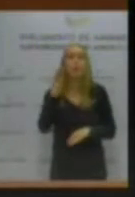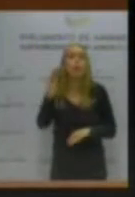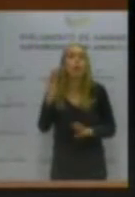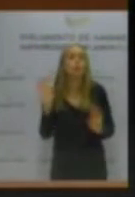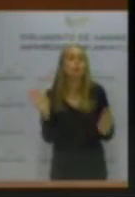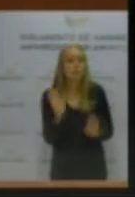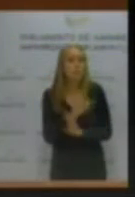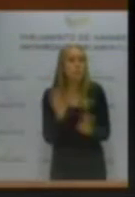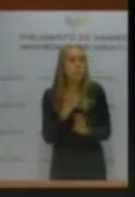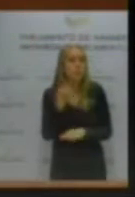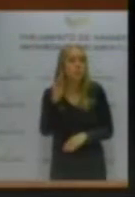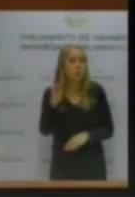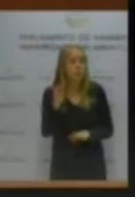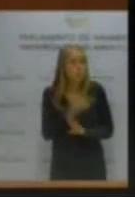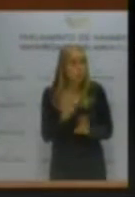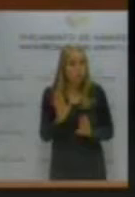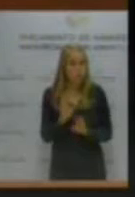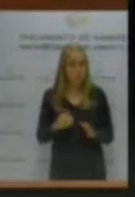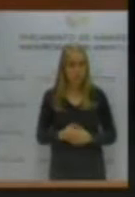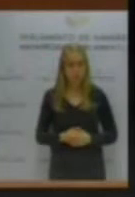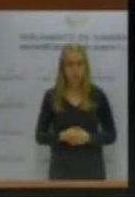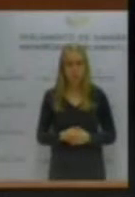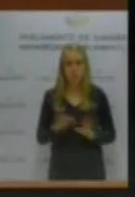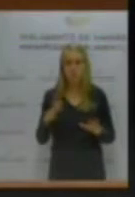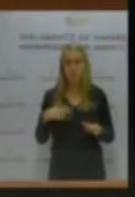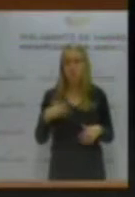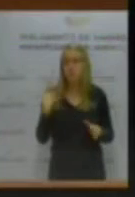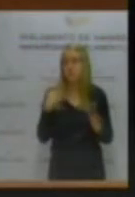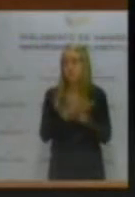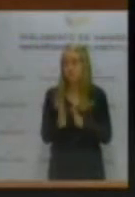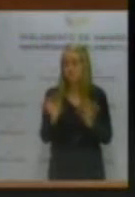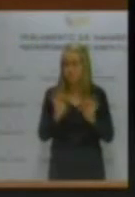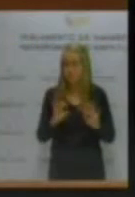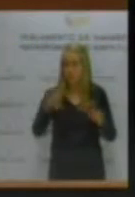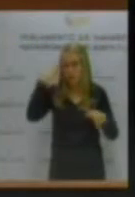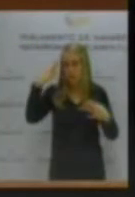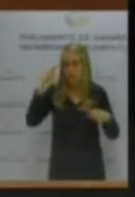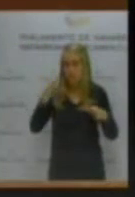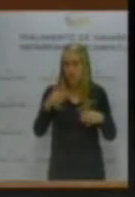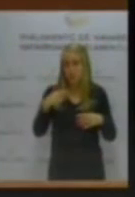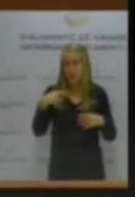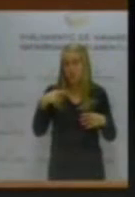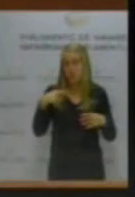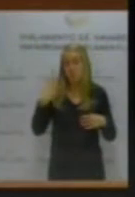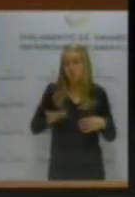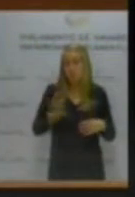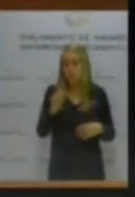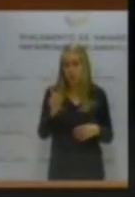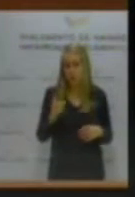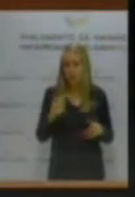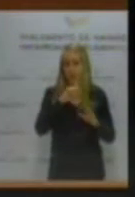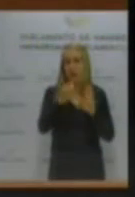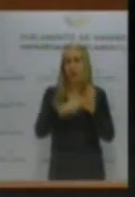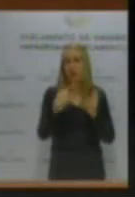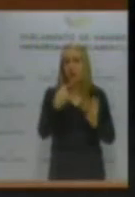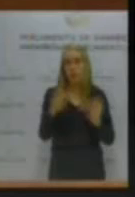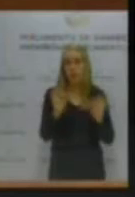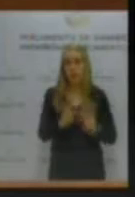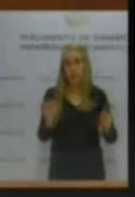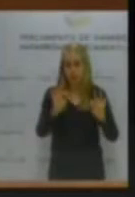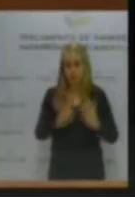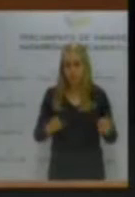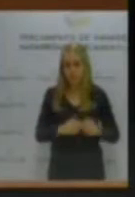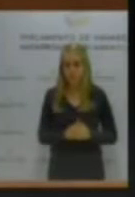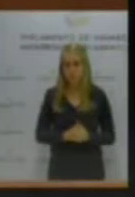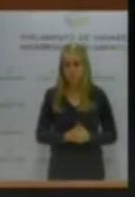una consulta, sí, pero no es vinculante esa consulta. No pone que sea vinculante. La ley no lo pone. Entonces, la